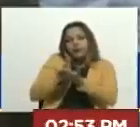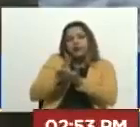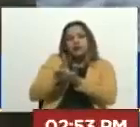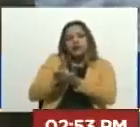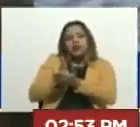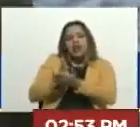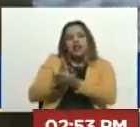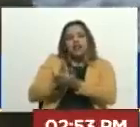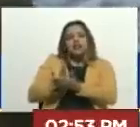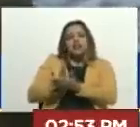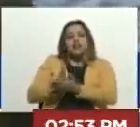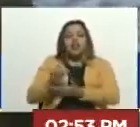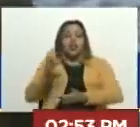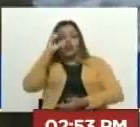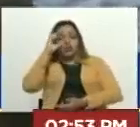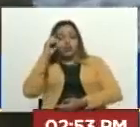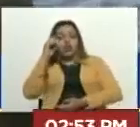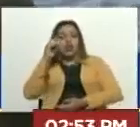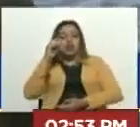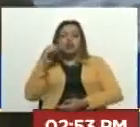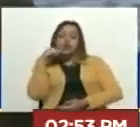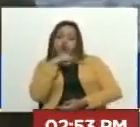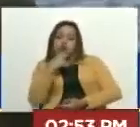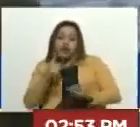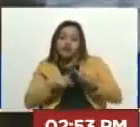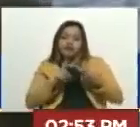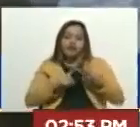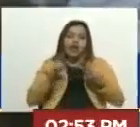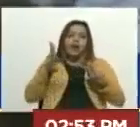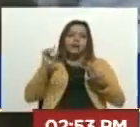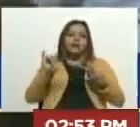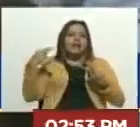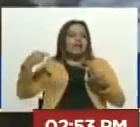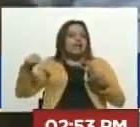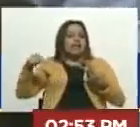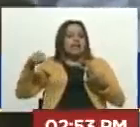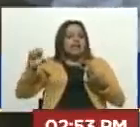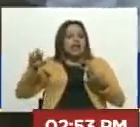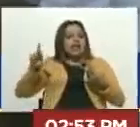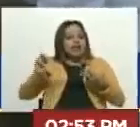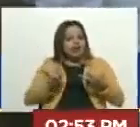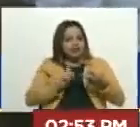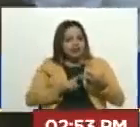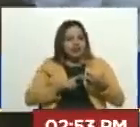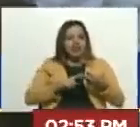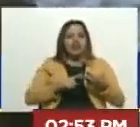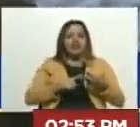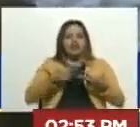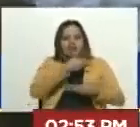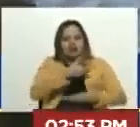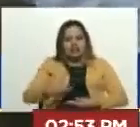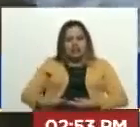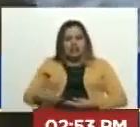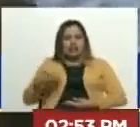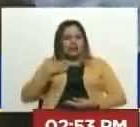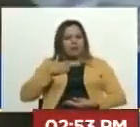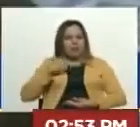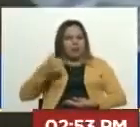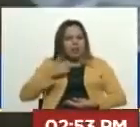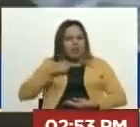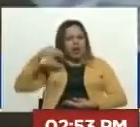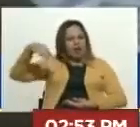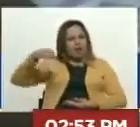Duque, de Piñera, de Benítez, de Macri, de Almagro, de Leo Abrams,